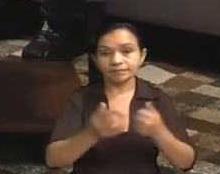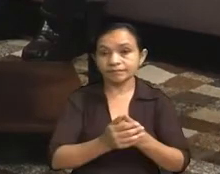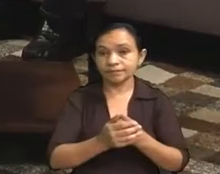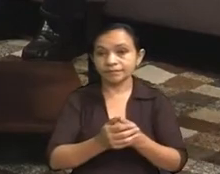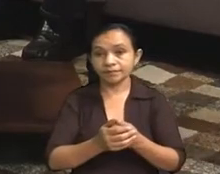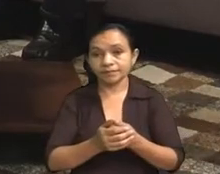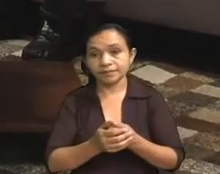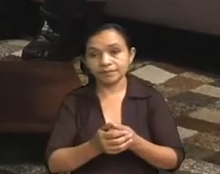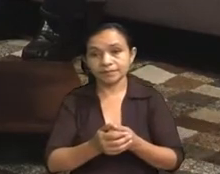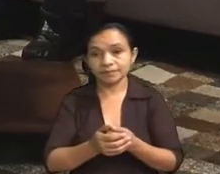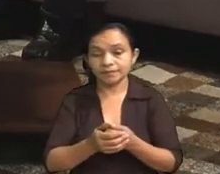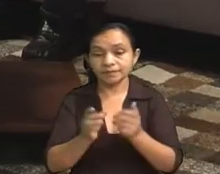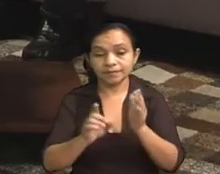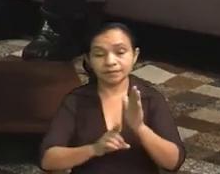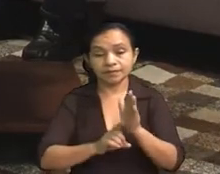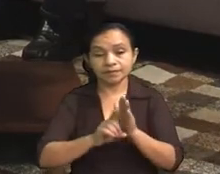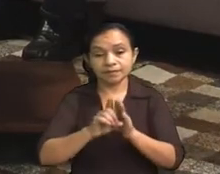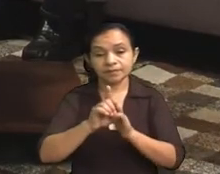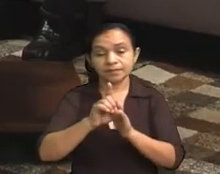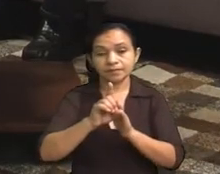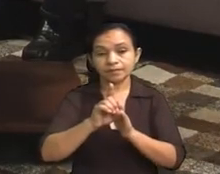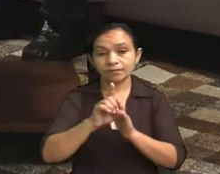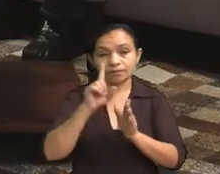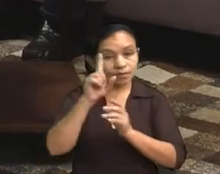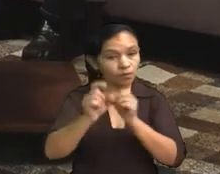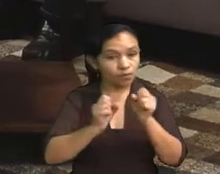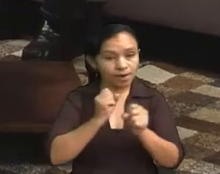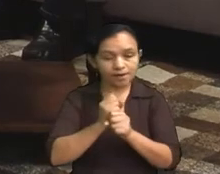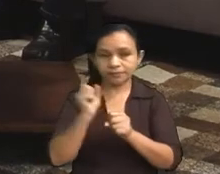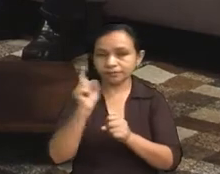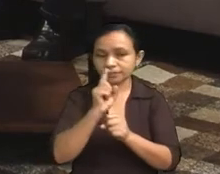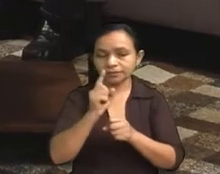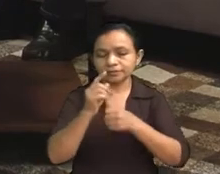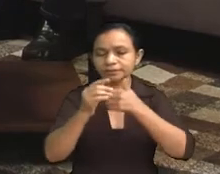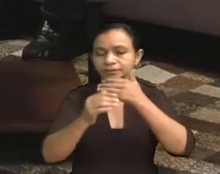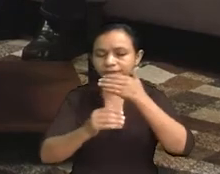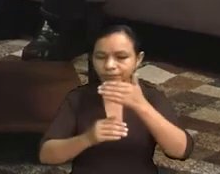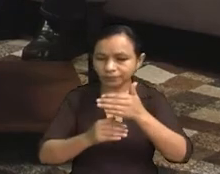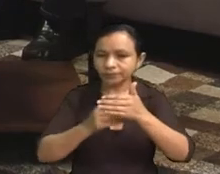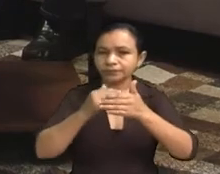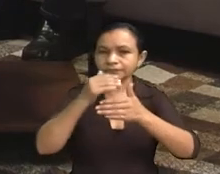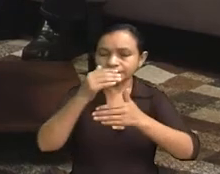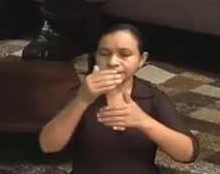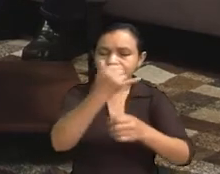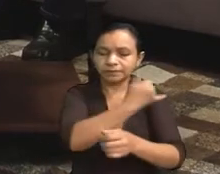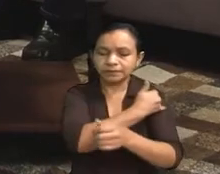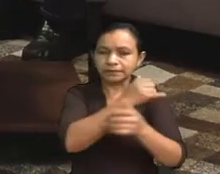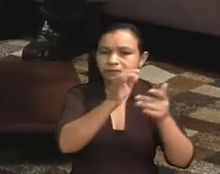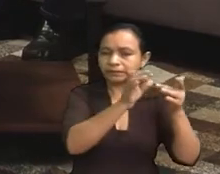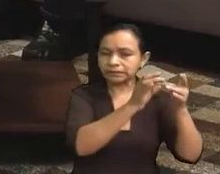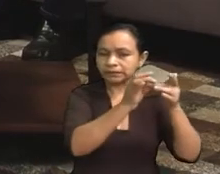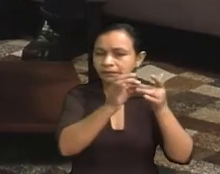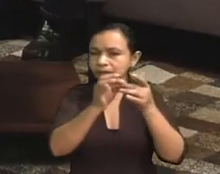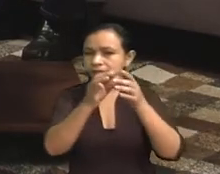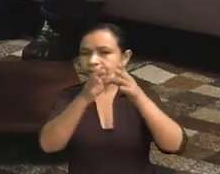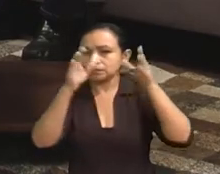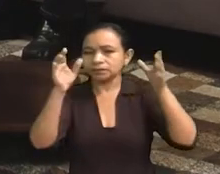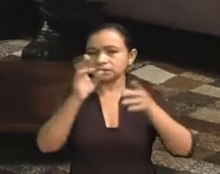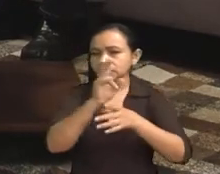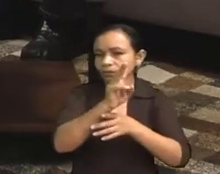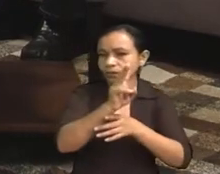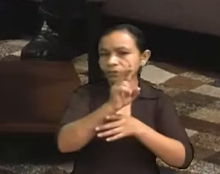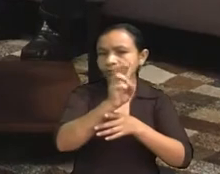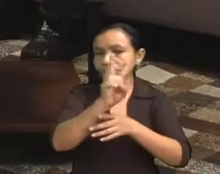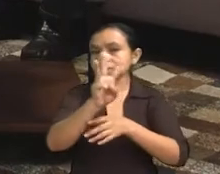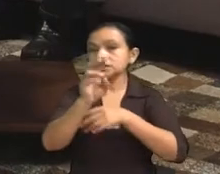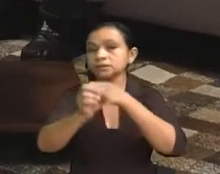su desarrollo no se construyen en un año. Así son bien. Hospitales grandes, pues, entonces llevan